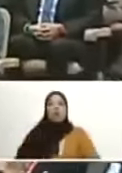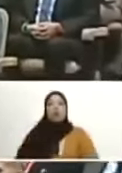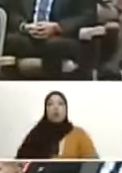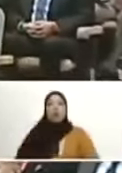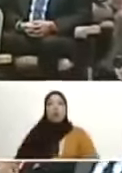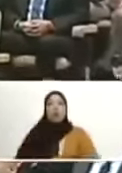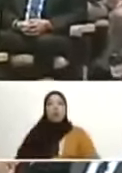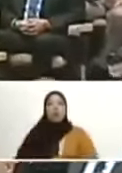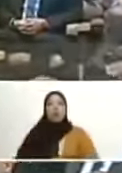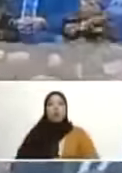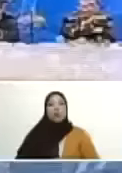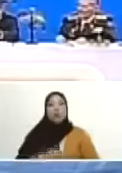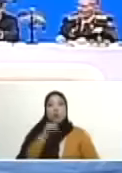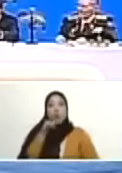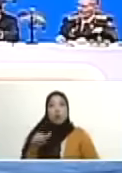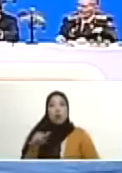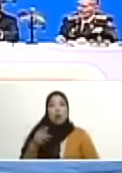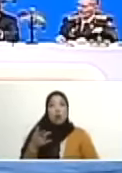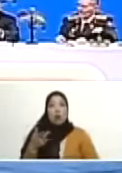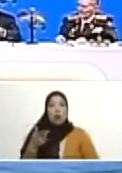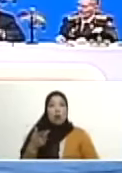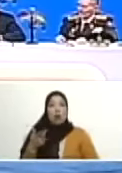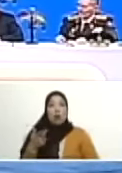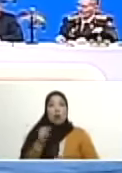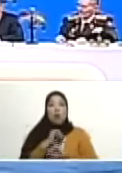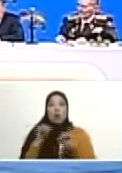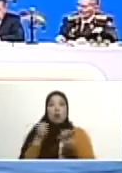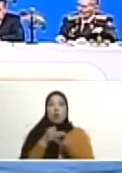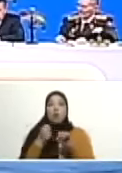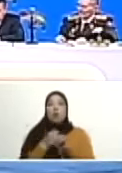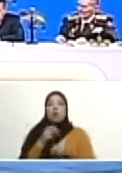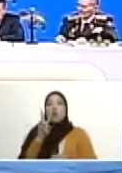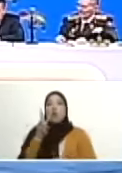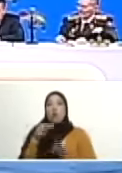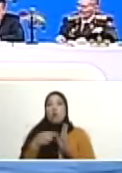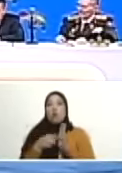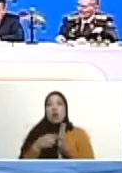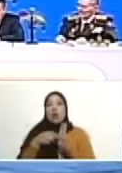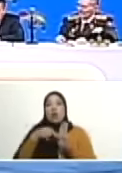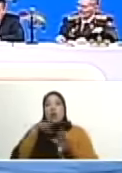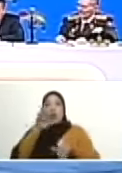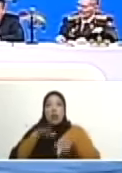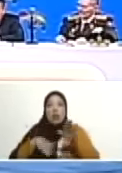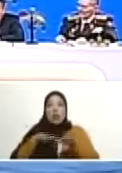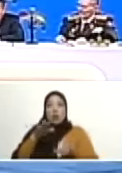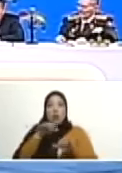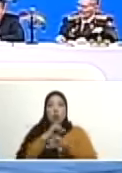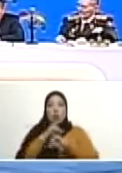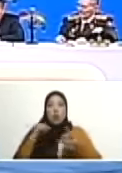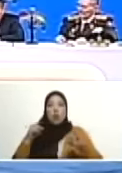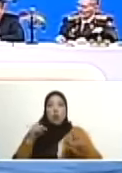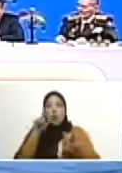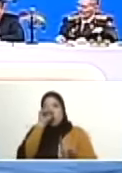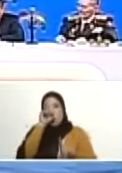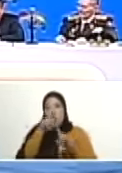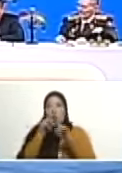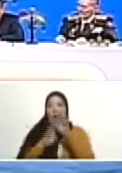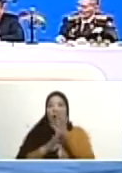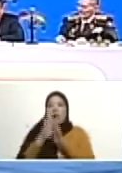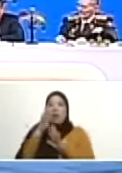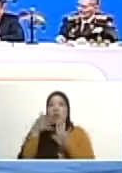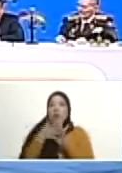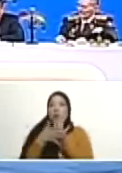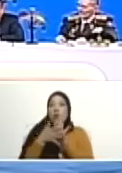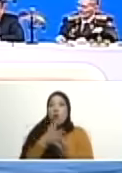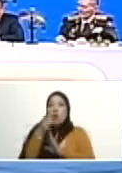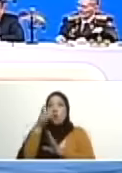Y nos amenaza, si a finales del 2017 el secretario general concluye que no se han logrado avances significativos para